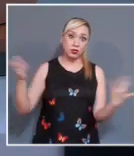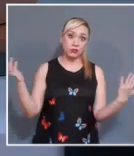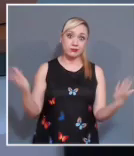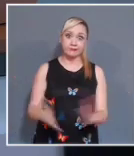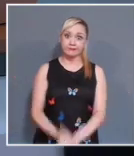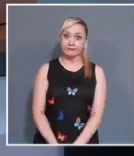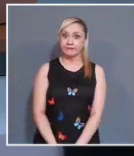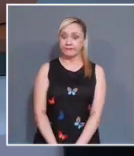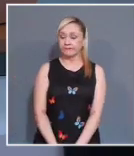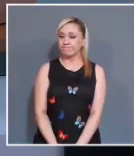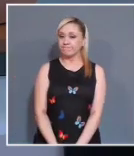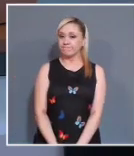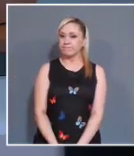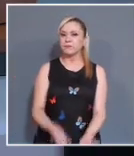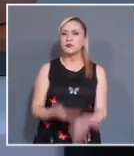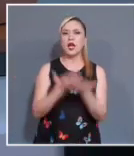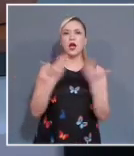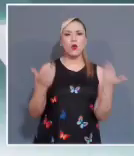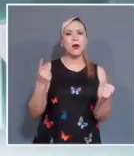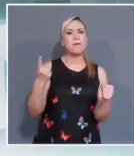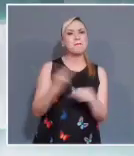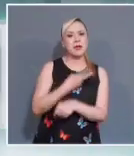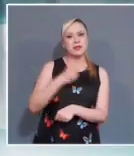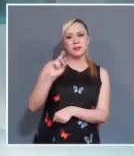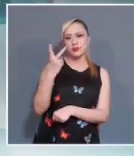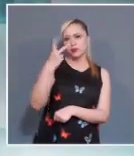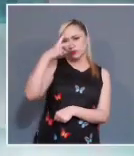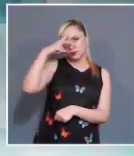Vámonos ahora a las breves de México.